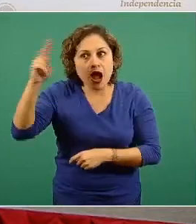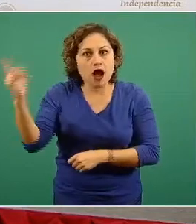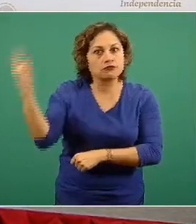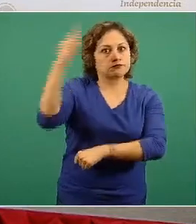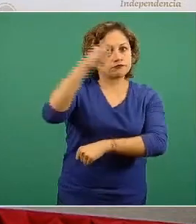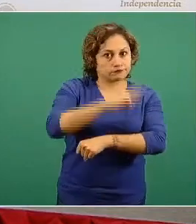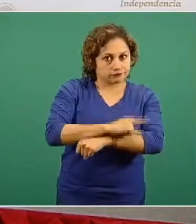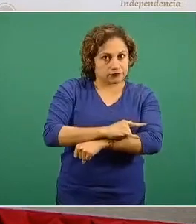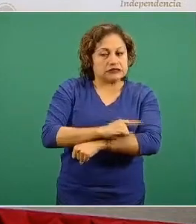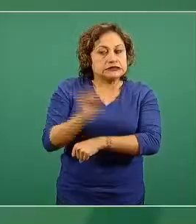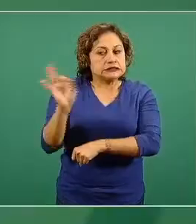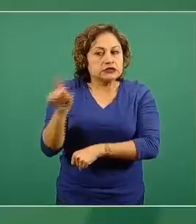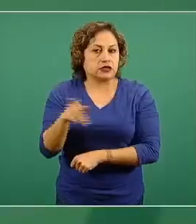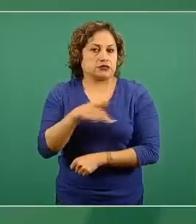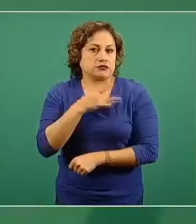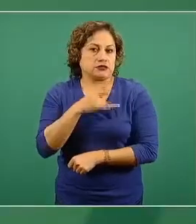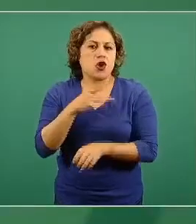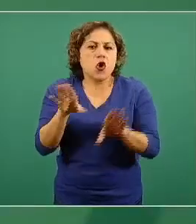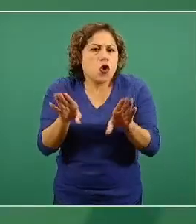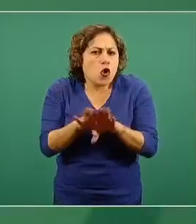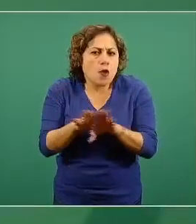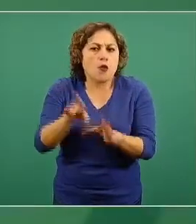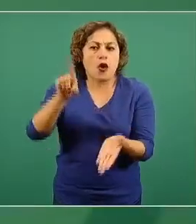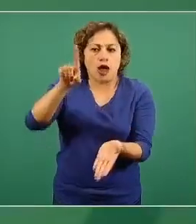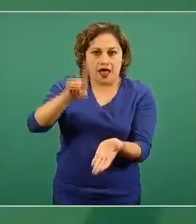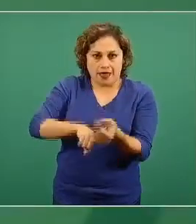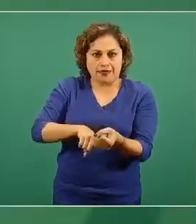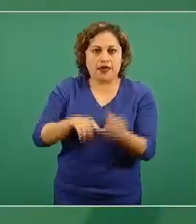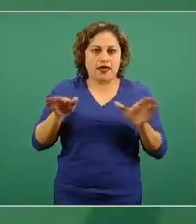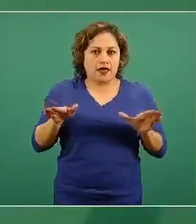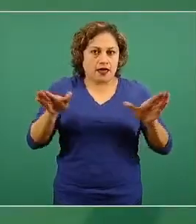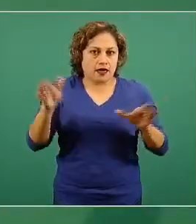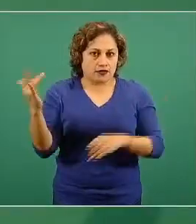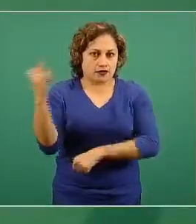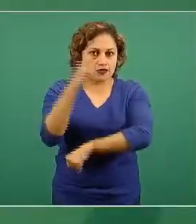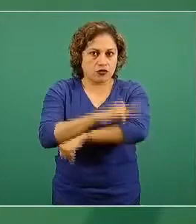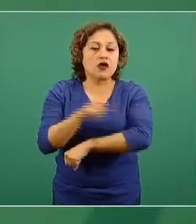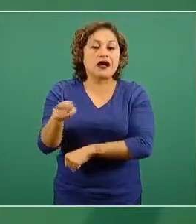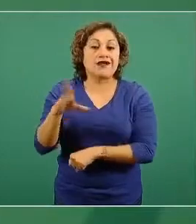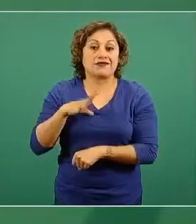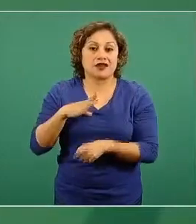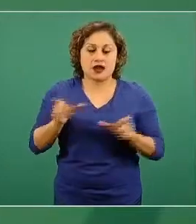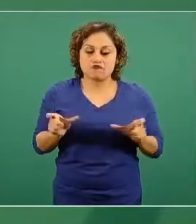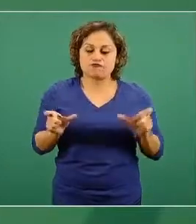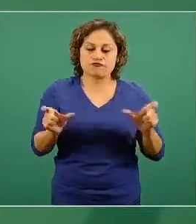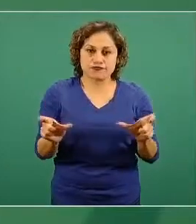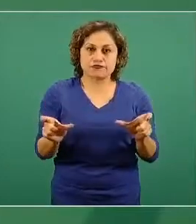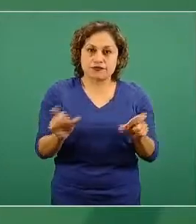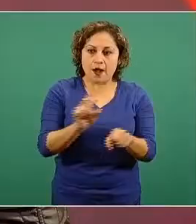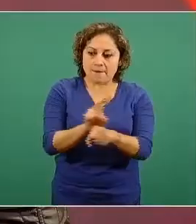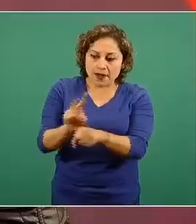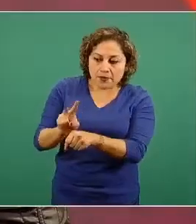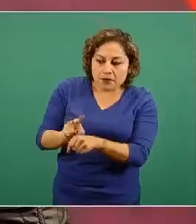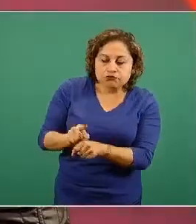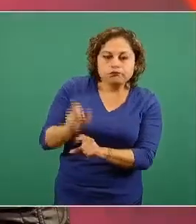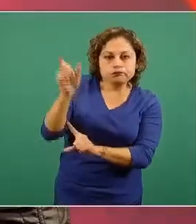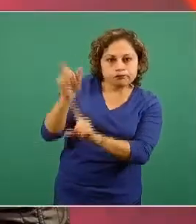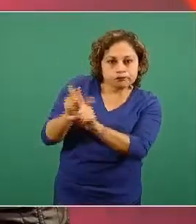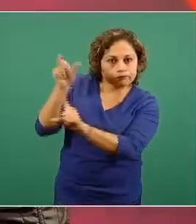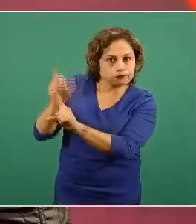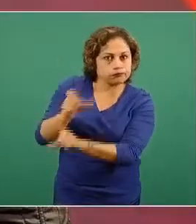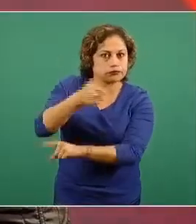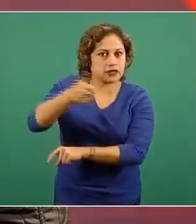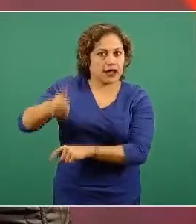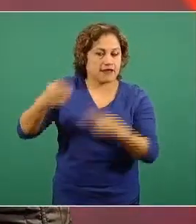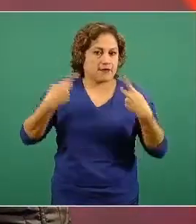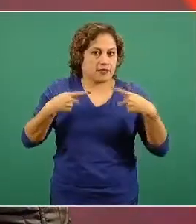través de los puntos de control sanitario que tienen estos aeropuertos, y en su momento de identificarse los